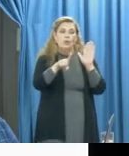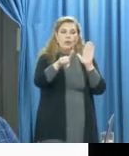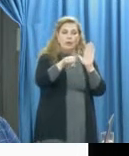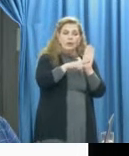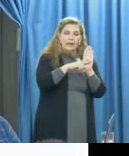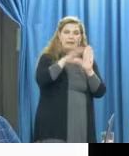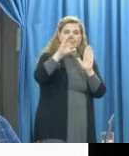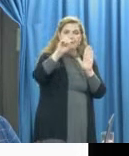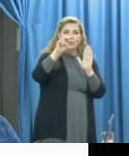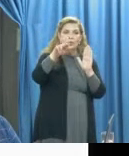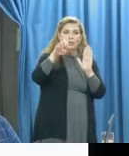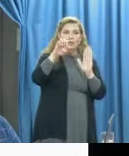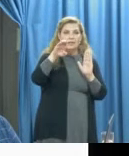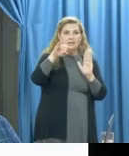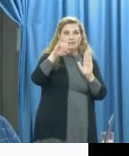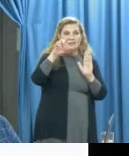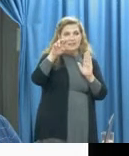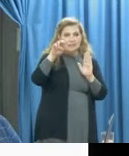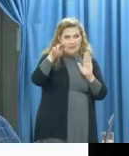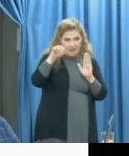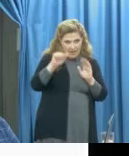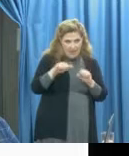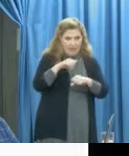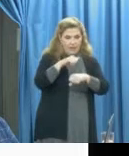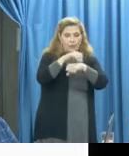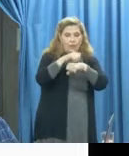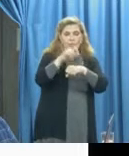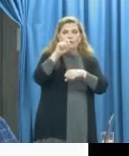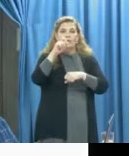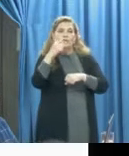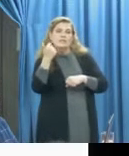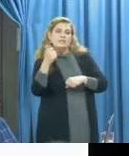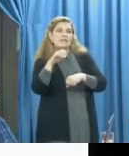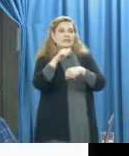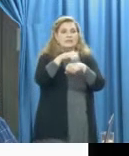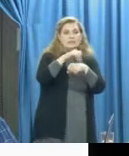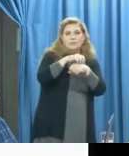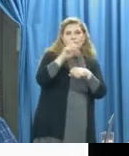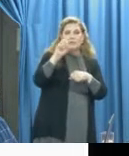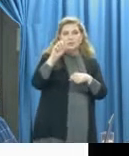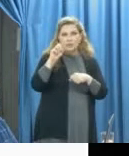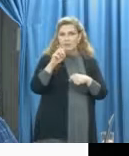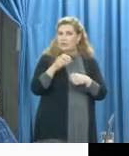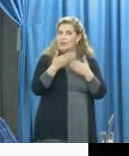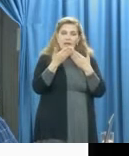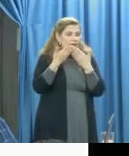conexina 26 y conexina 30, pero aún no encontramos el gen que lo ocasiona.